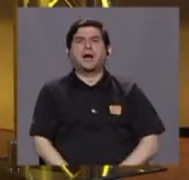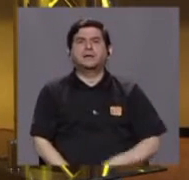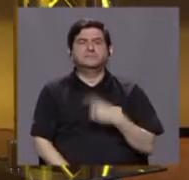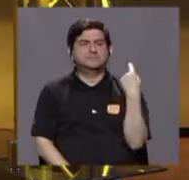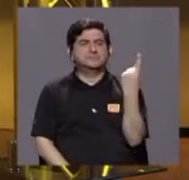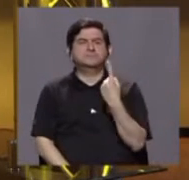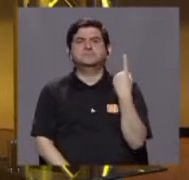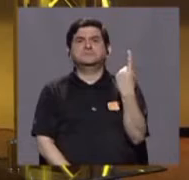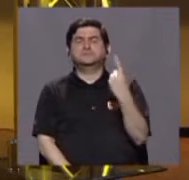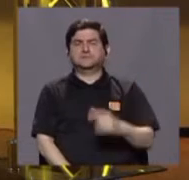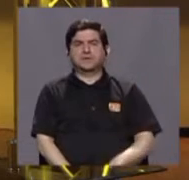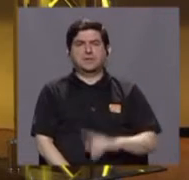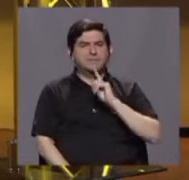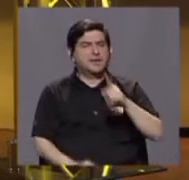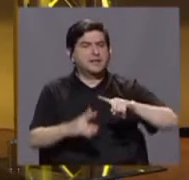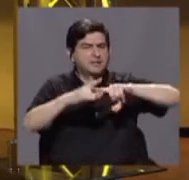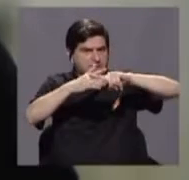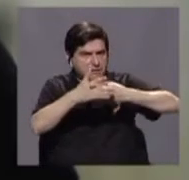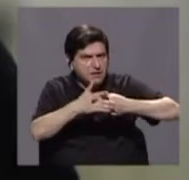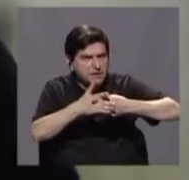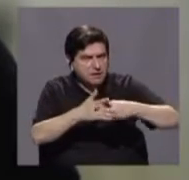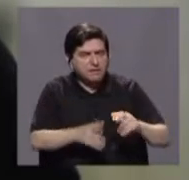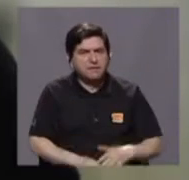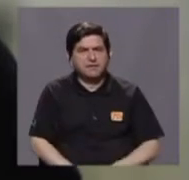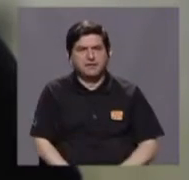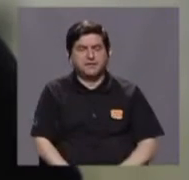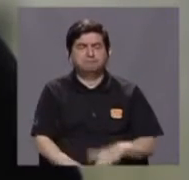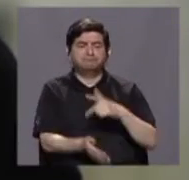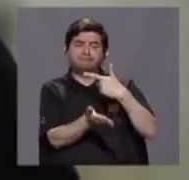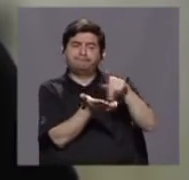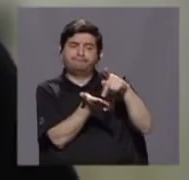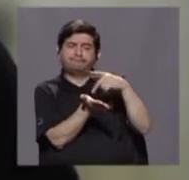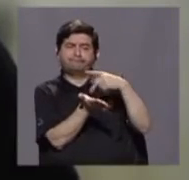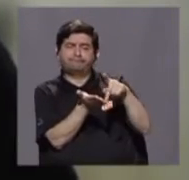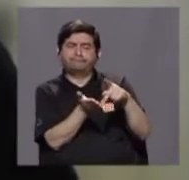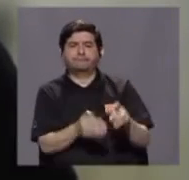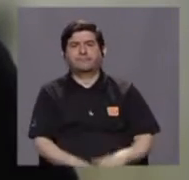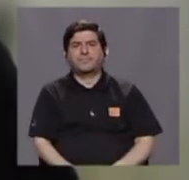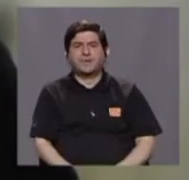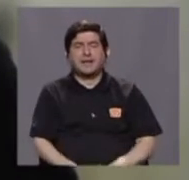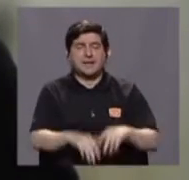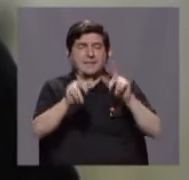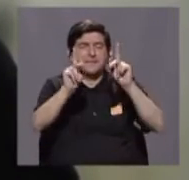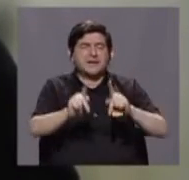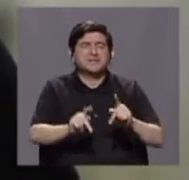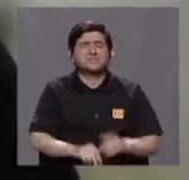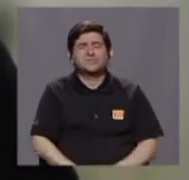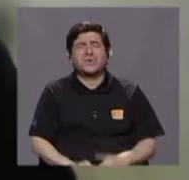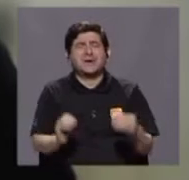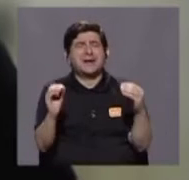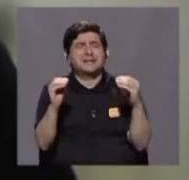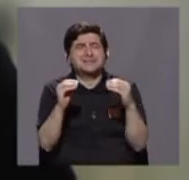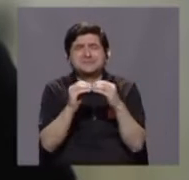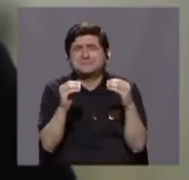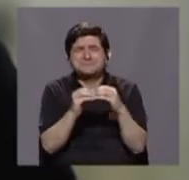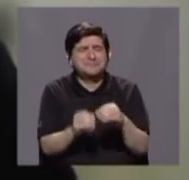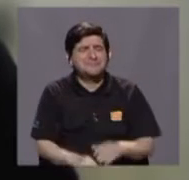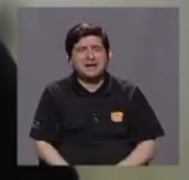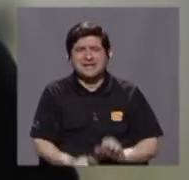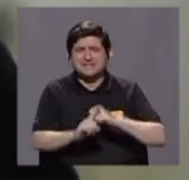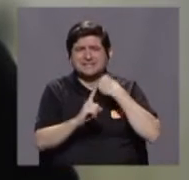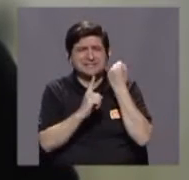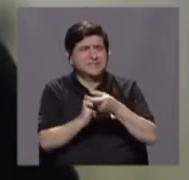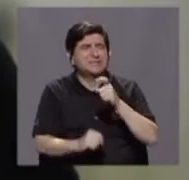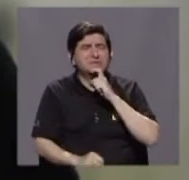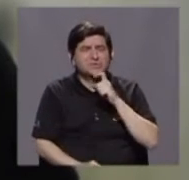siempre obviamente, como decía al principio, pagando más los más pobres. O sea, el peaje de la crisis